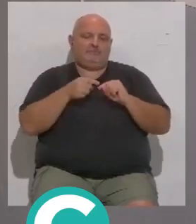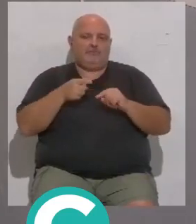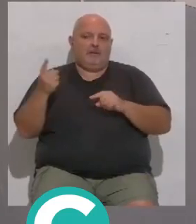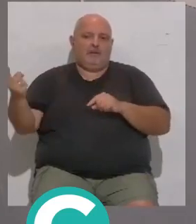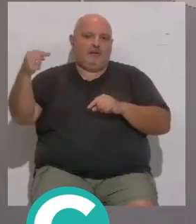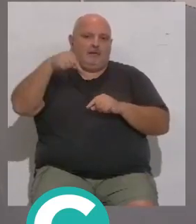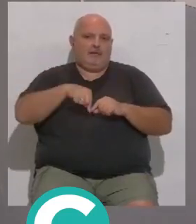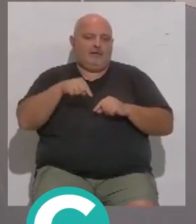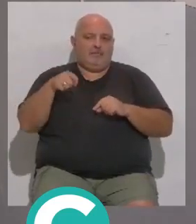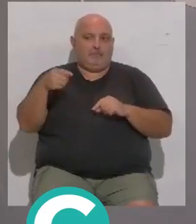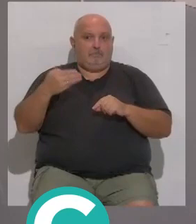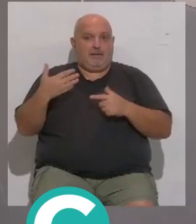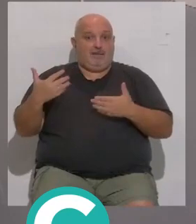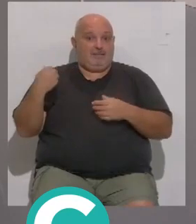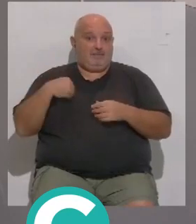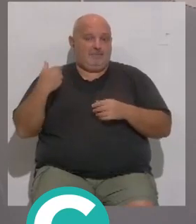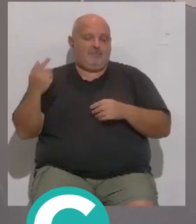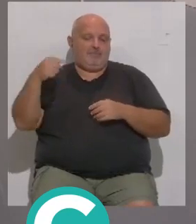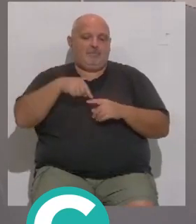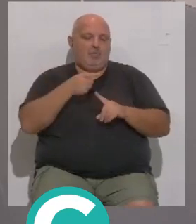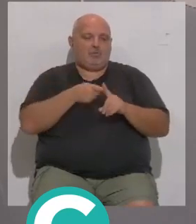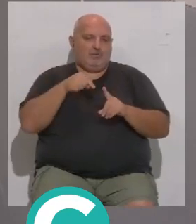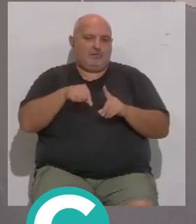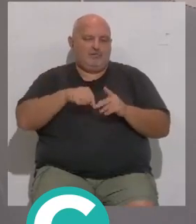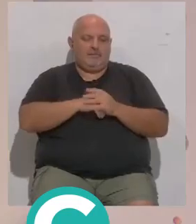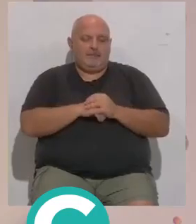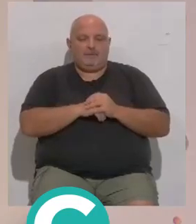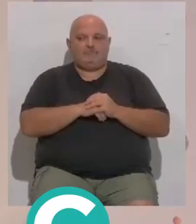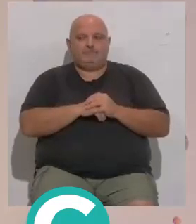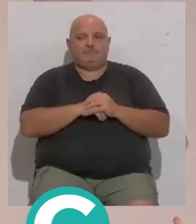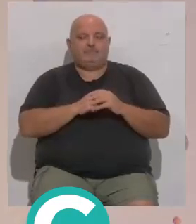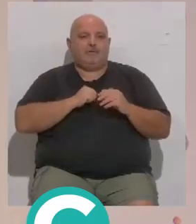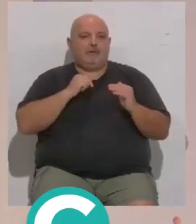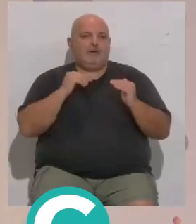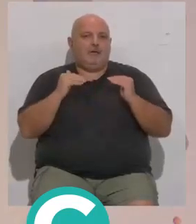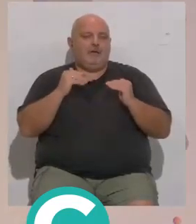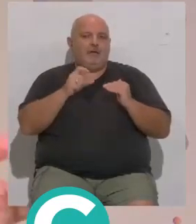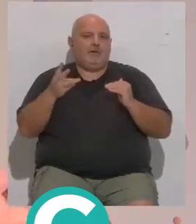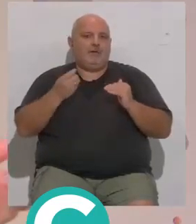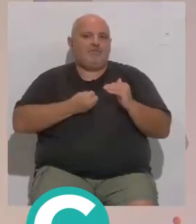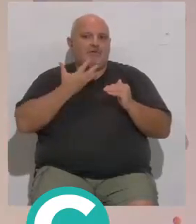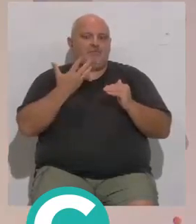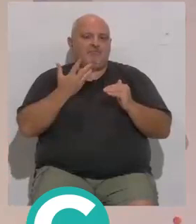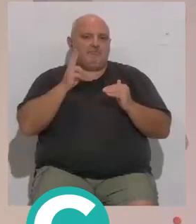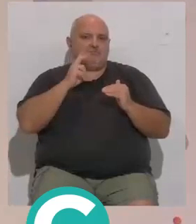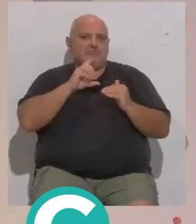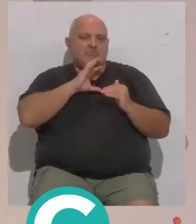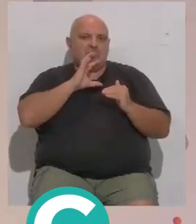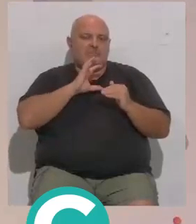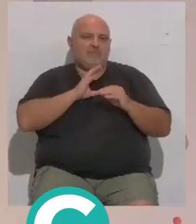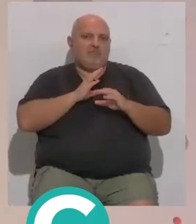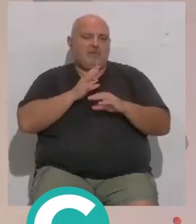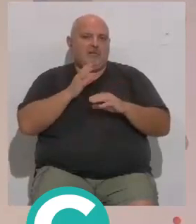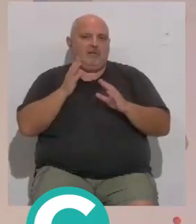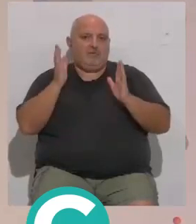a el Cádiz Mirandilla a jugar en el Ramón Blanco. Buen momento para aquellos aficionados que quieran ver al B en acción